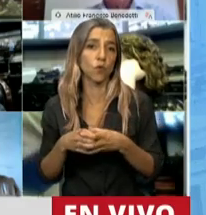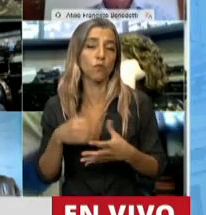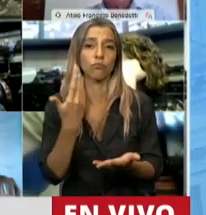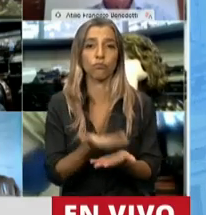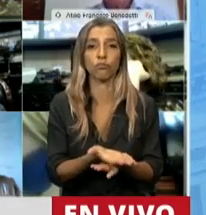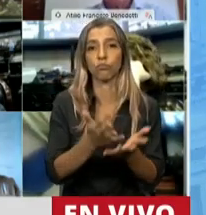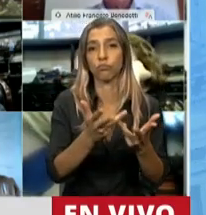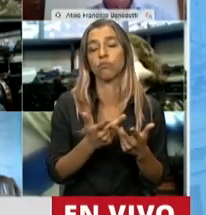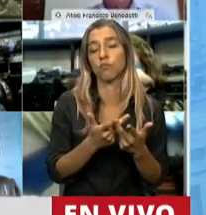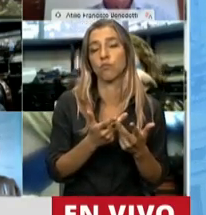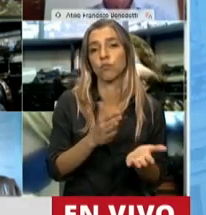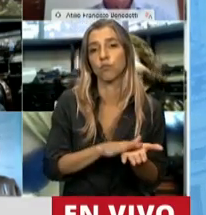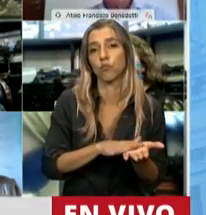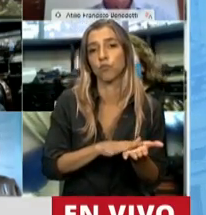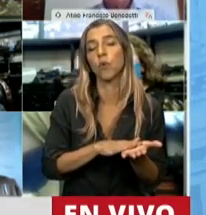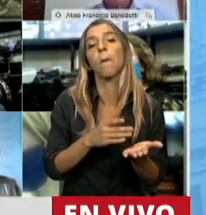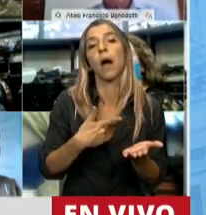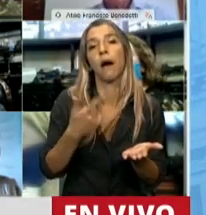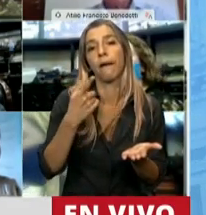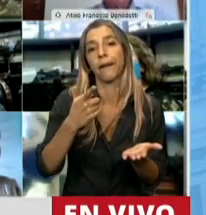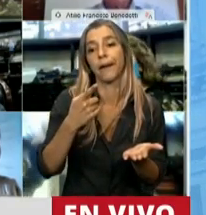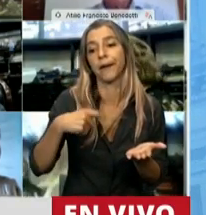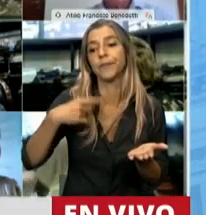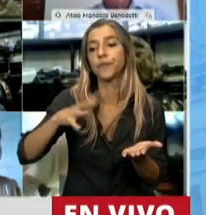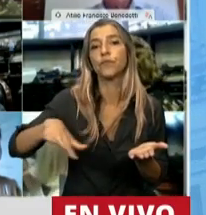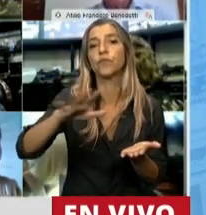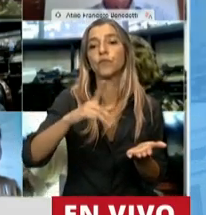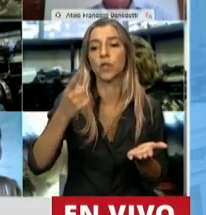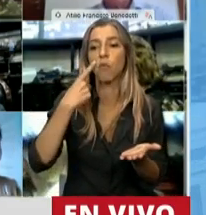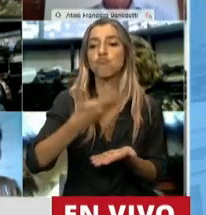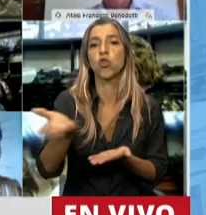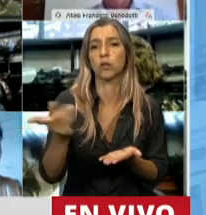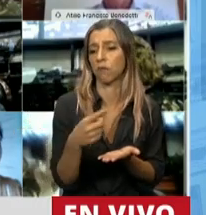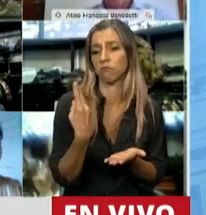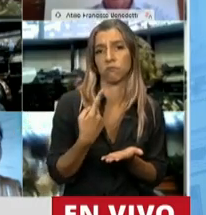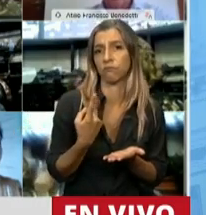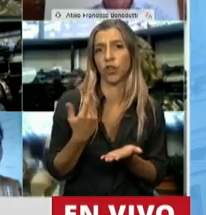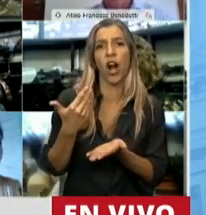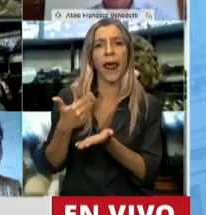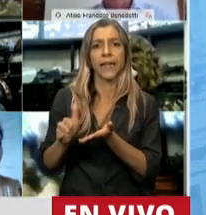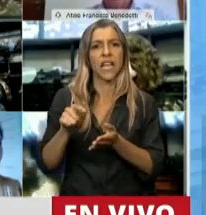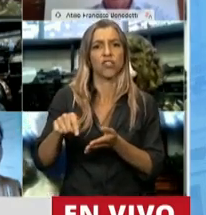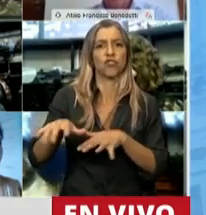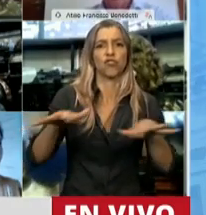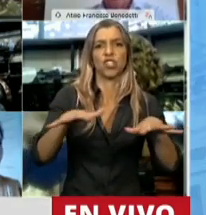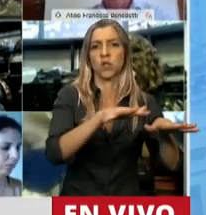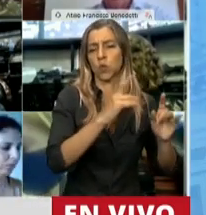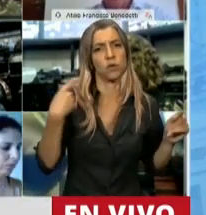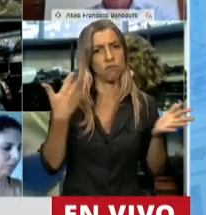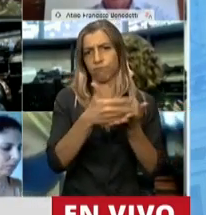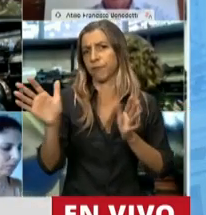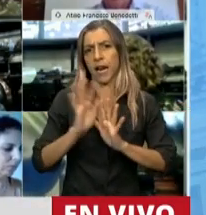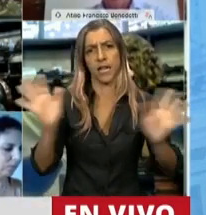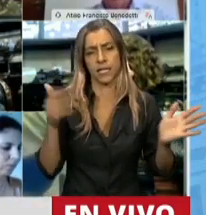presentar un proyecto para darle un mensaje a la ciudadanía de repudio a estos hechos vandálicos como manifestación política, para que la